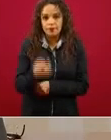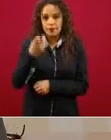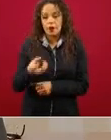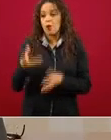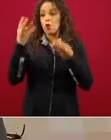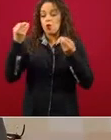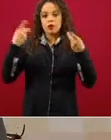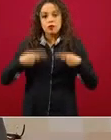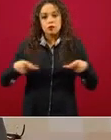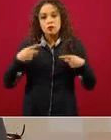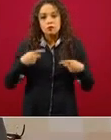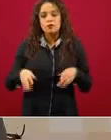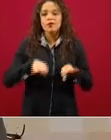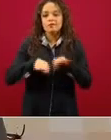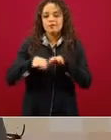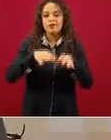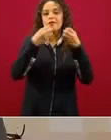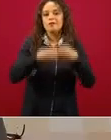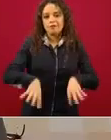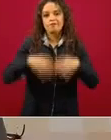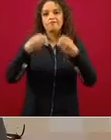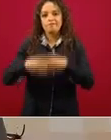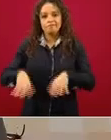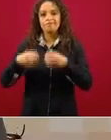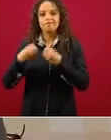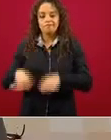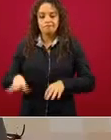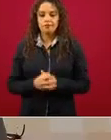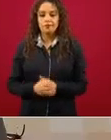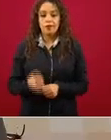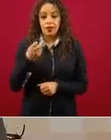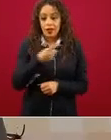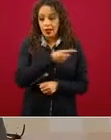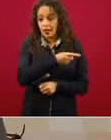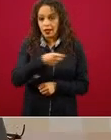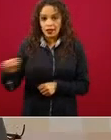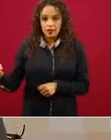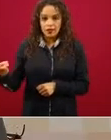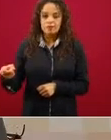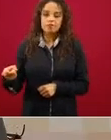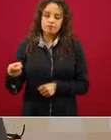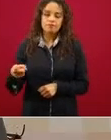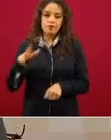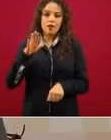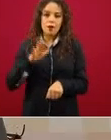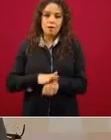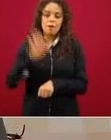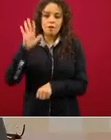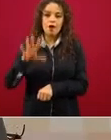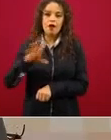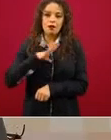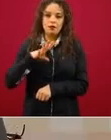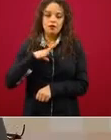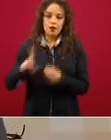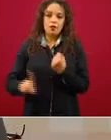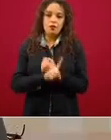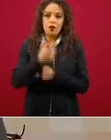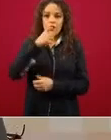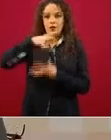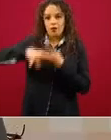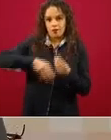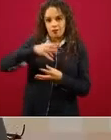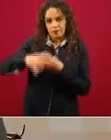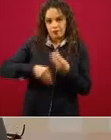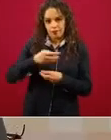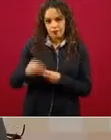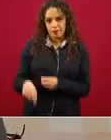perdido sus empleos, y esos empleos temporales son los que más afectados están, los empleos informales, como se le